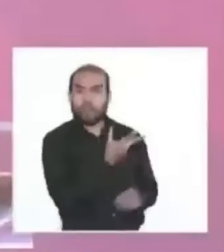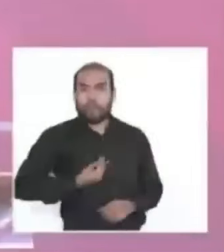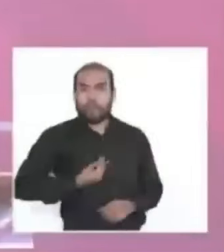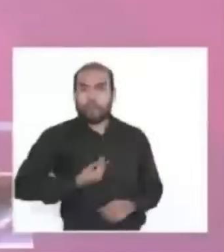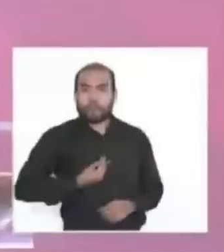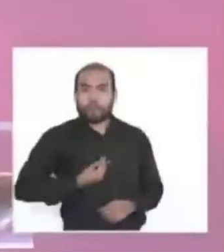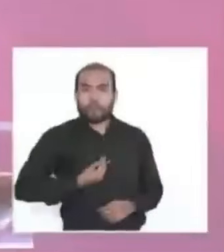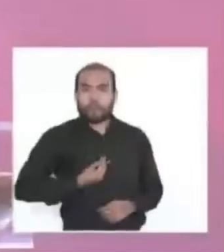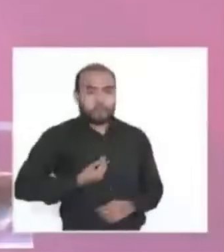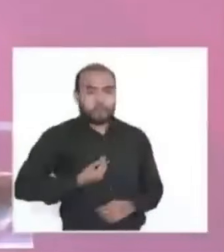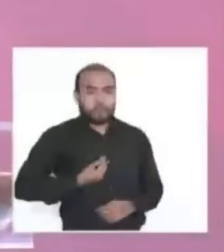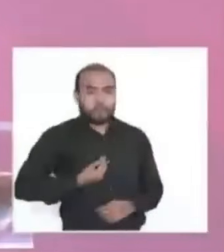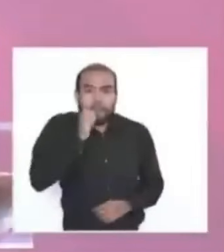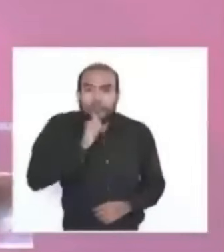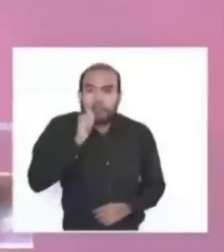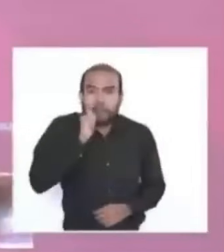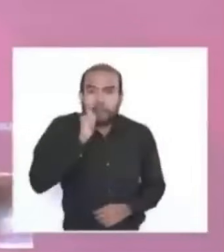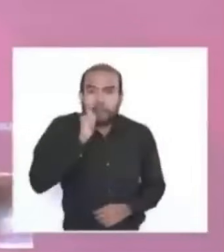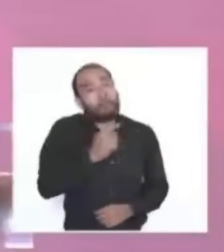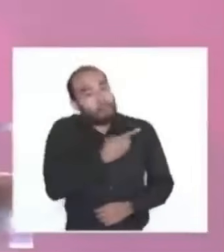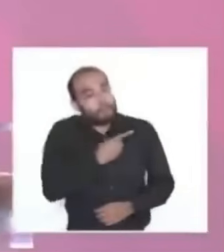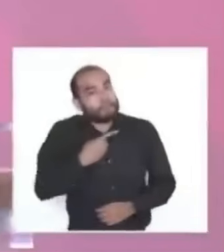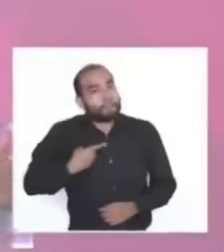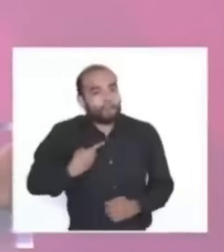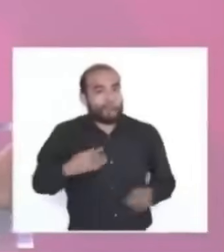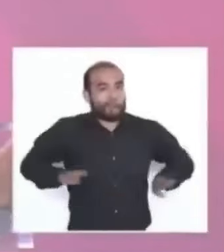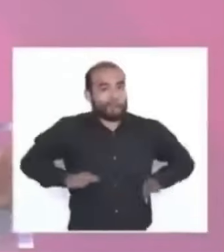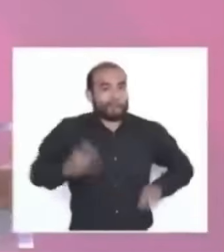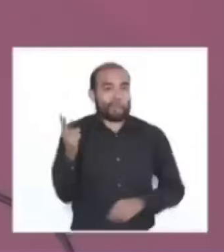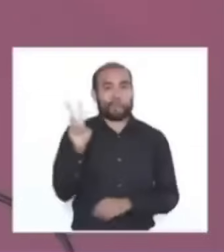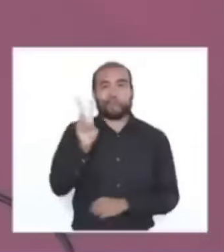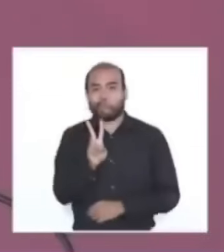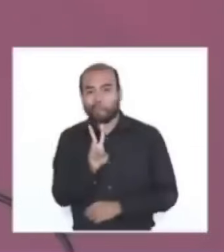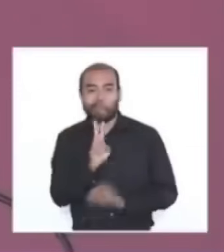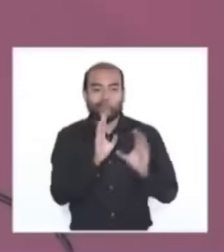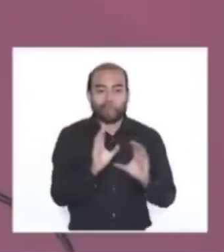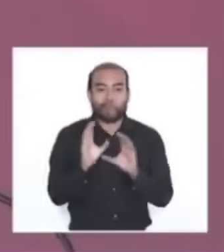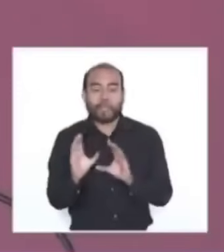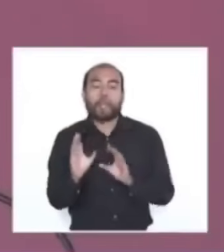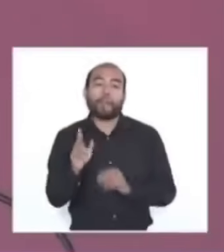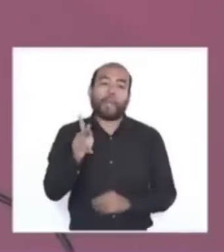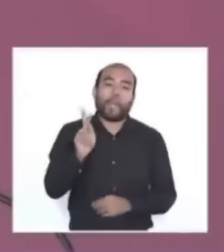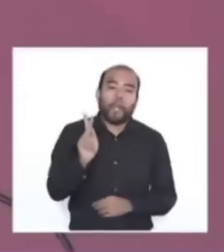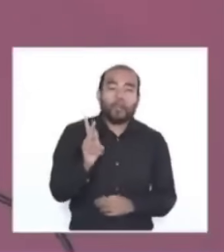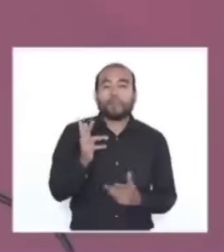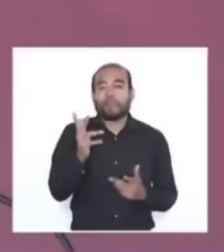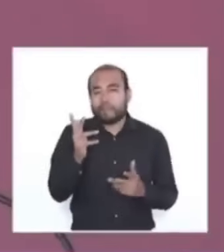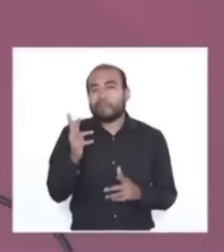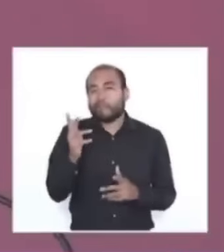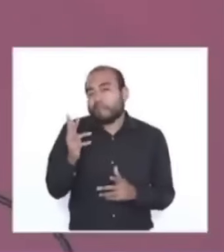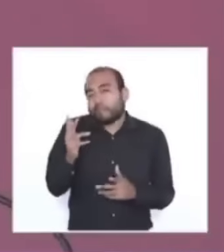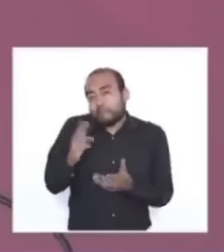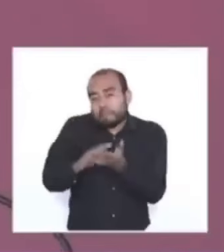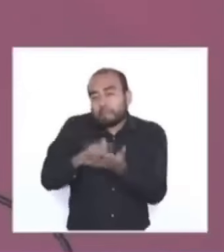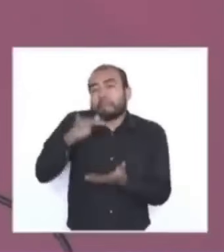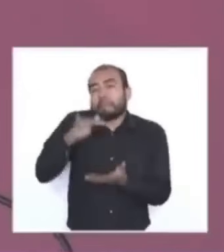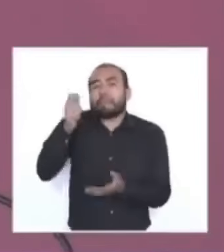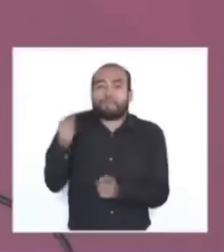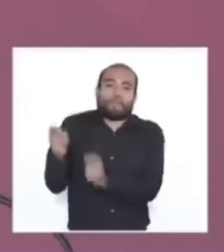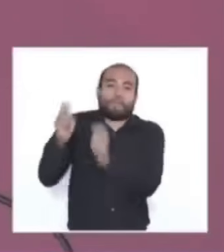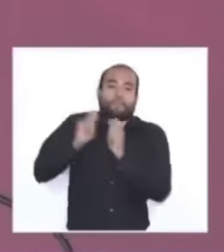Que deberían ser siempre la pareja, pero normalmente recae en nosotros ese